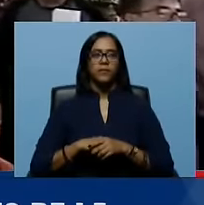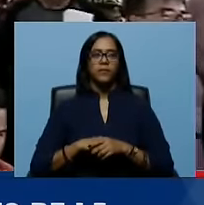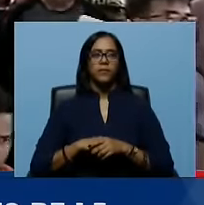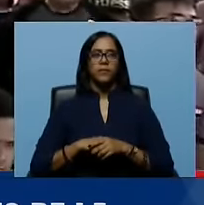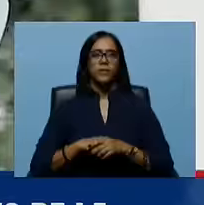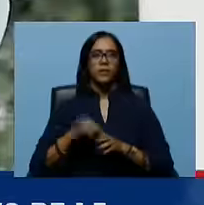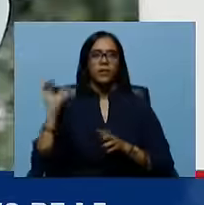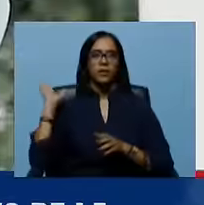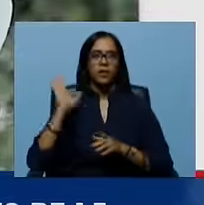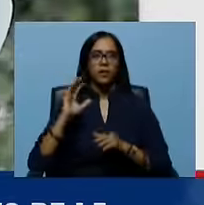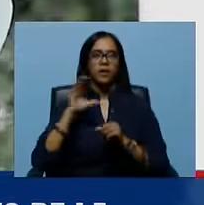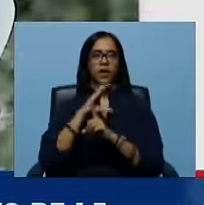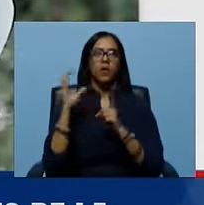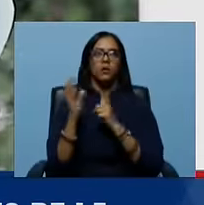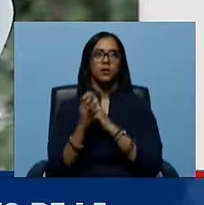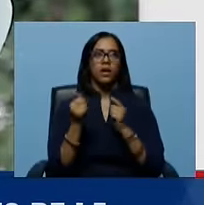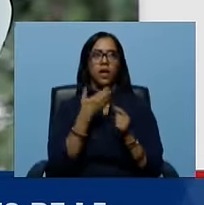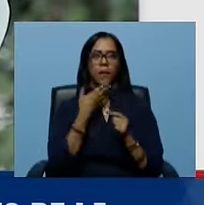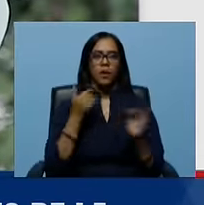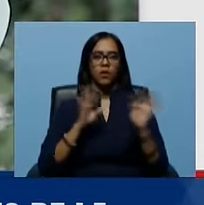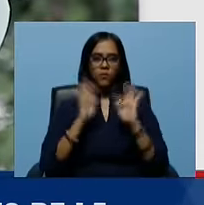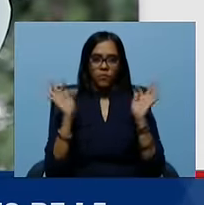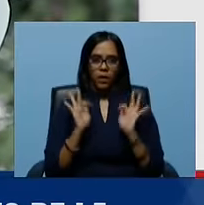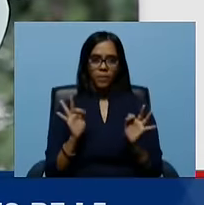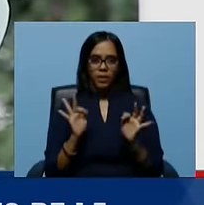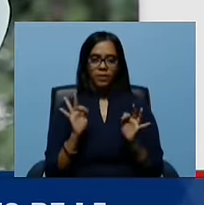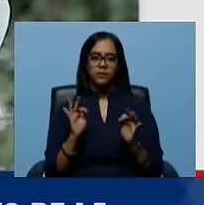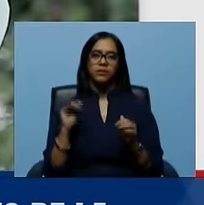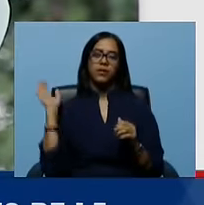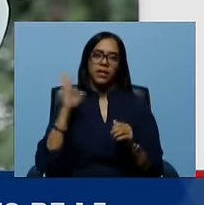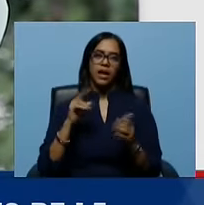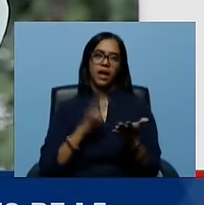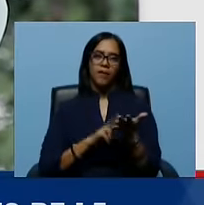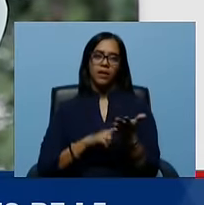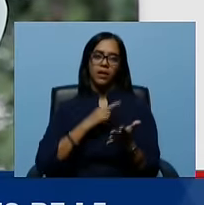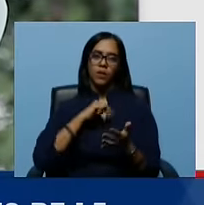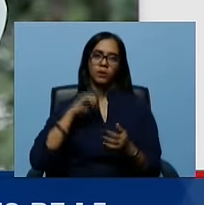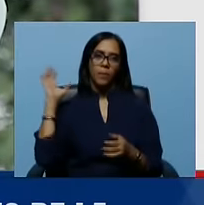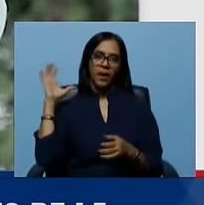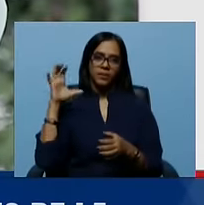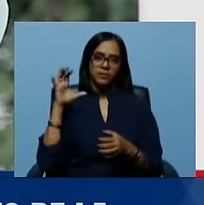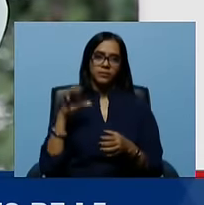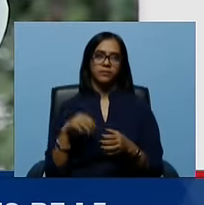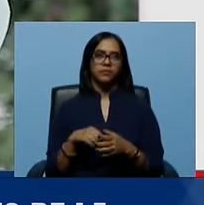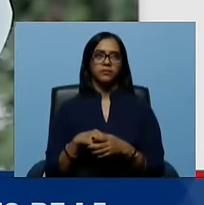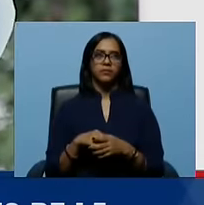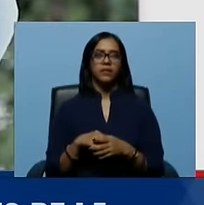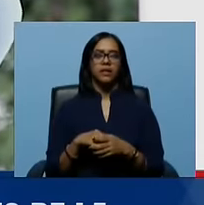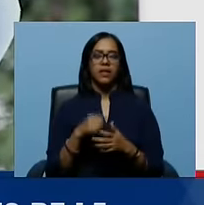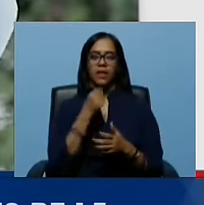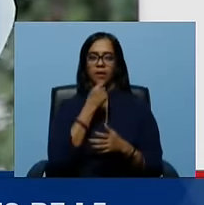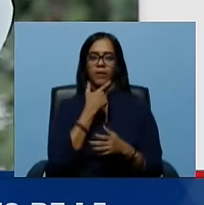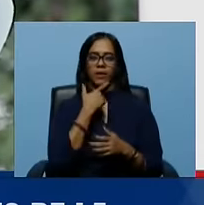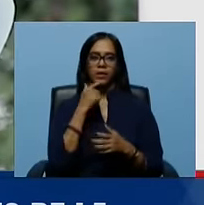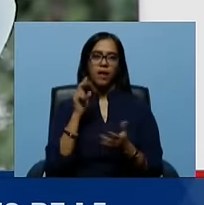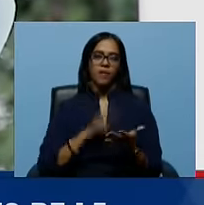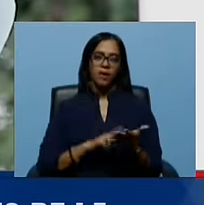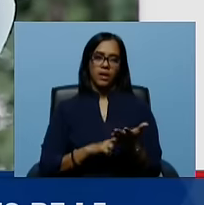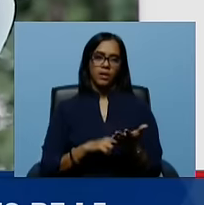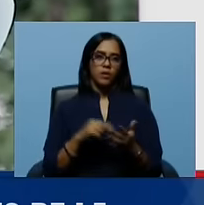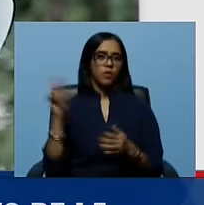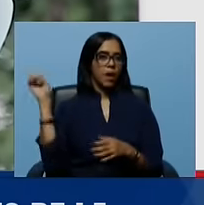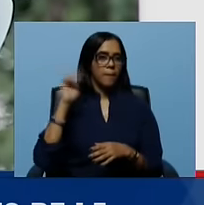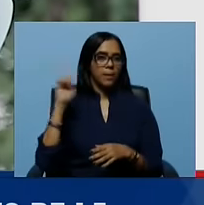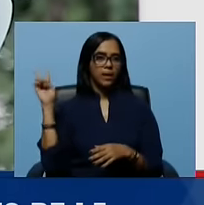Llevar la cultura es la mejor forma de llevar la verdad de nuestro país. La bella verdad de una